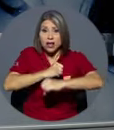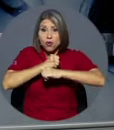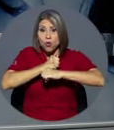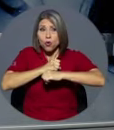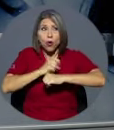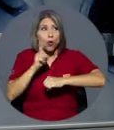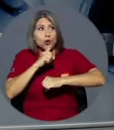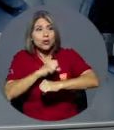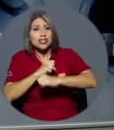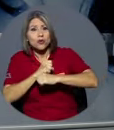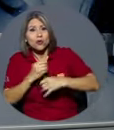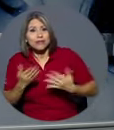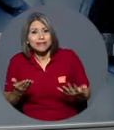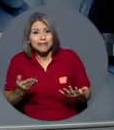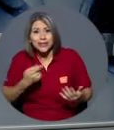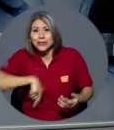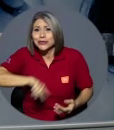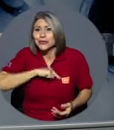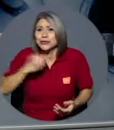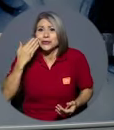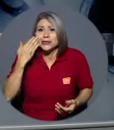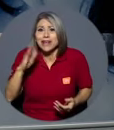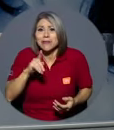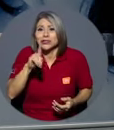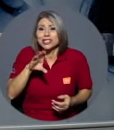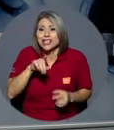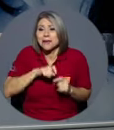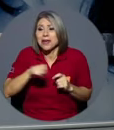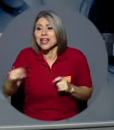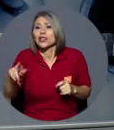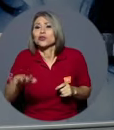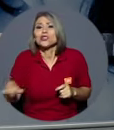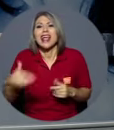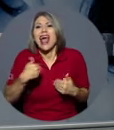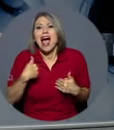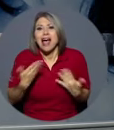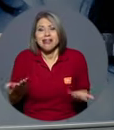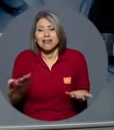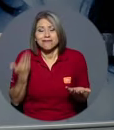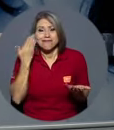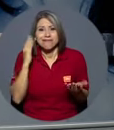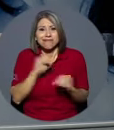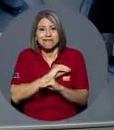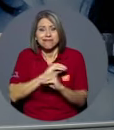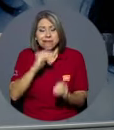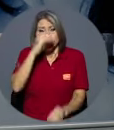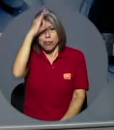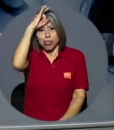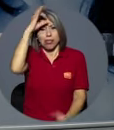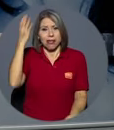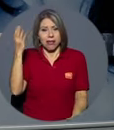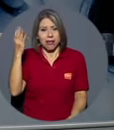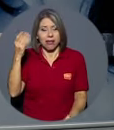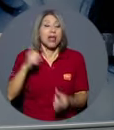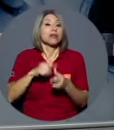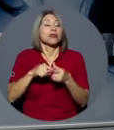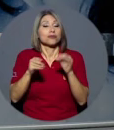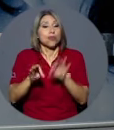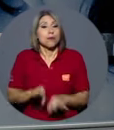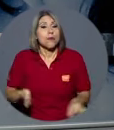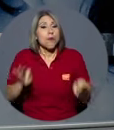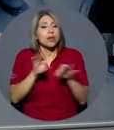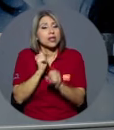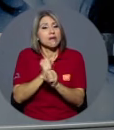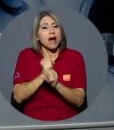siquiera sabemos a los 100 metros que nos rodea, ¿verdad? Y luego, desde el punto de vista ya de la institucionalidad, que es muy importante. Entonces,